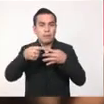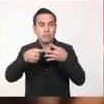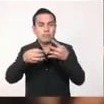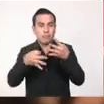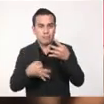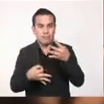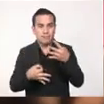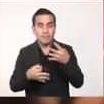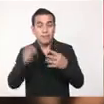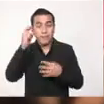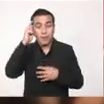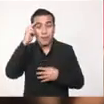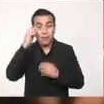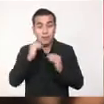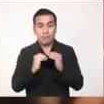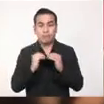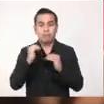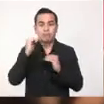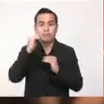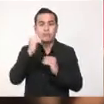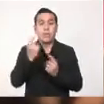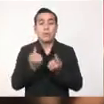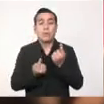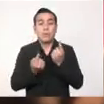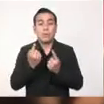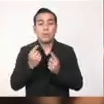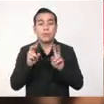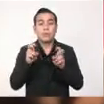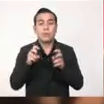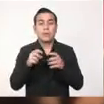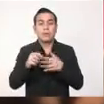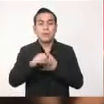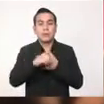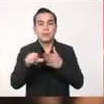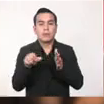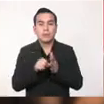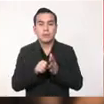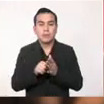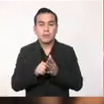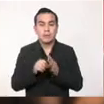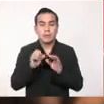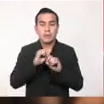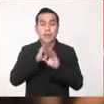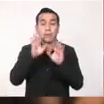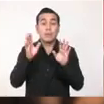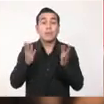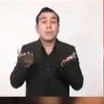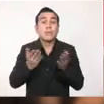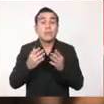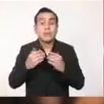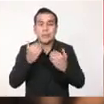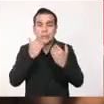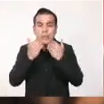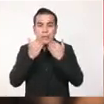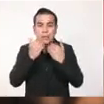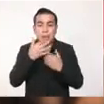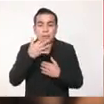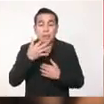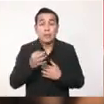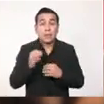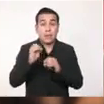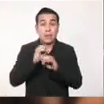jurisprudencia de la Sala está incluso por encima del tema legislativo. Y eso fue la justificación que se hizo. Habían